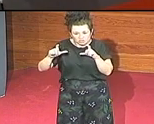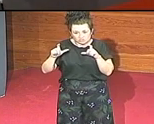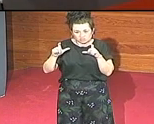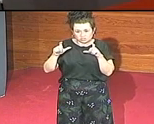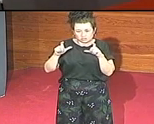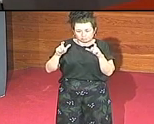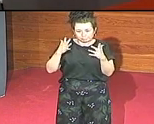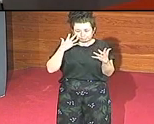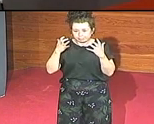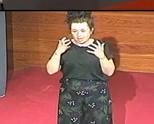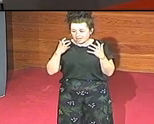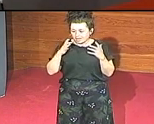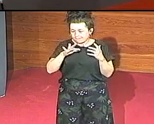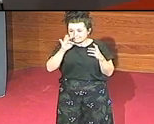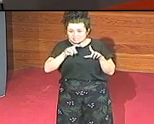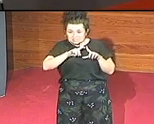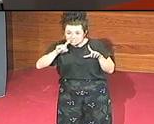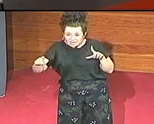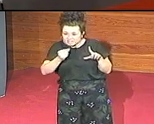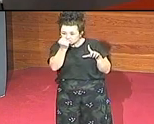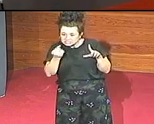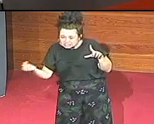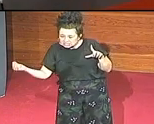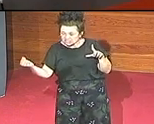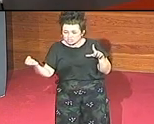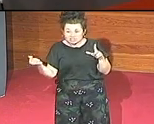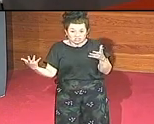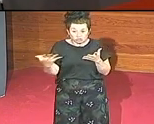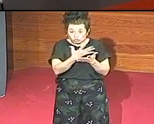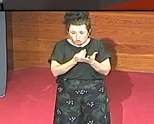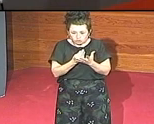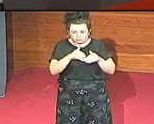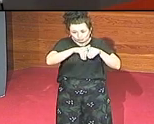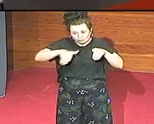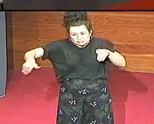impactantes y luego estaban los gráficos también iniciará una exposición con todo ello